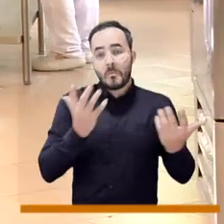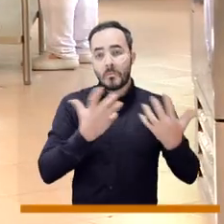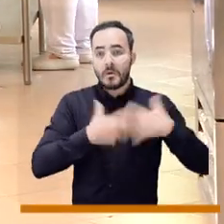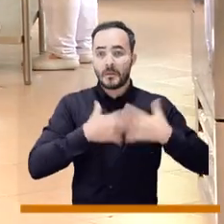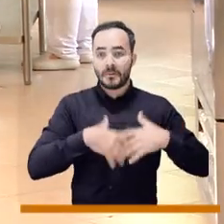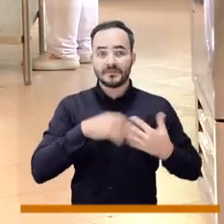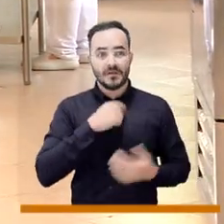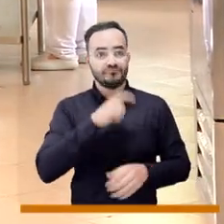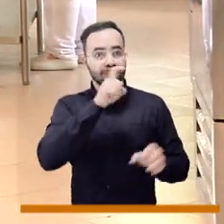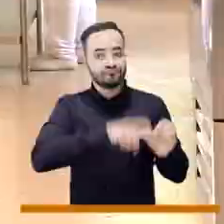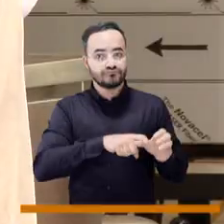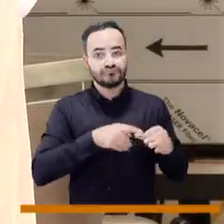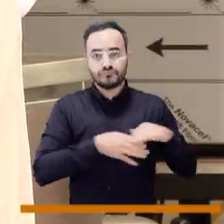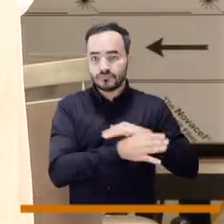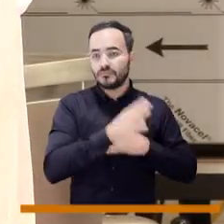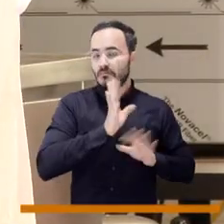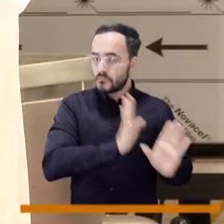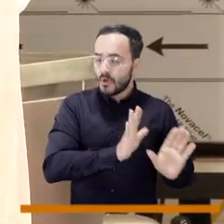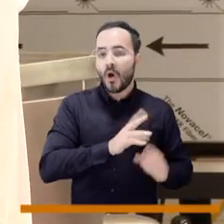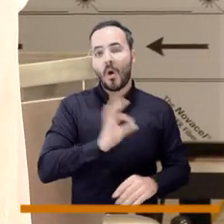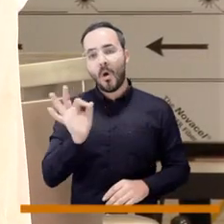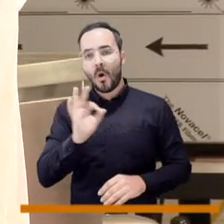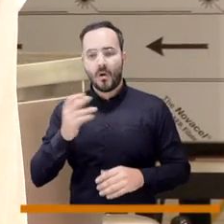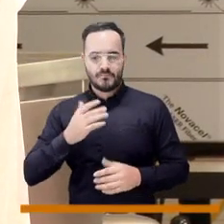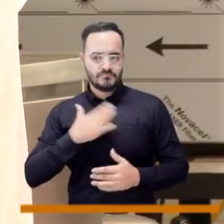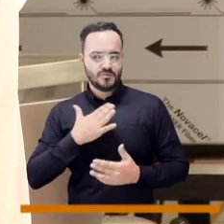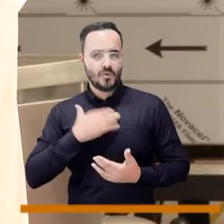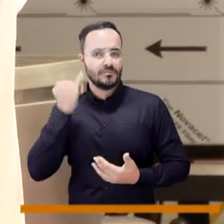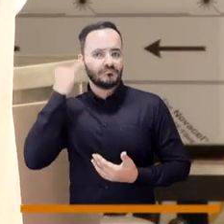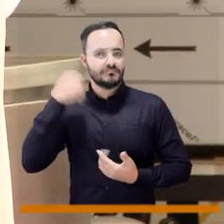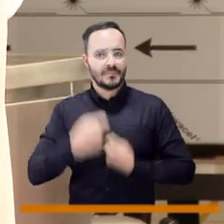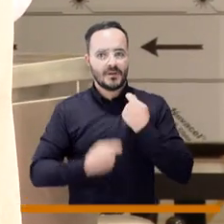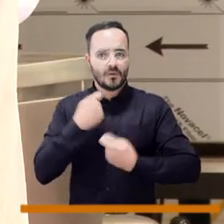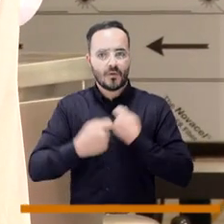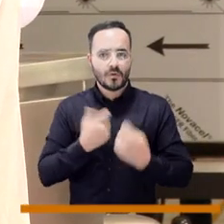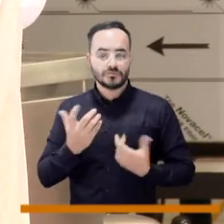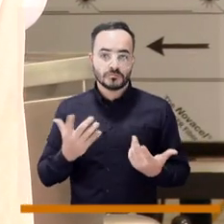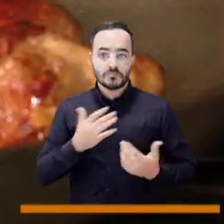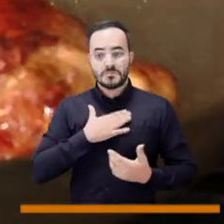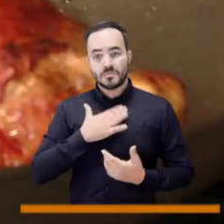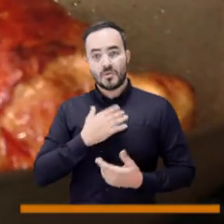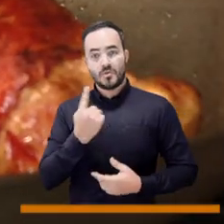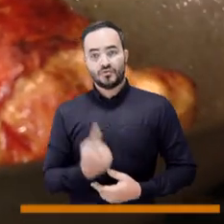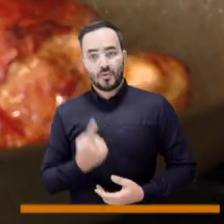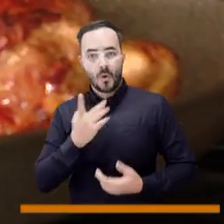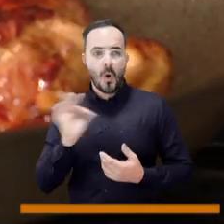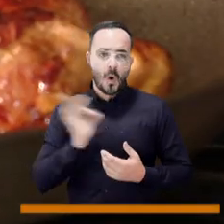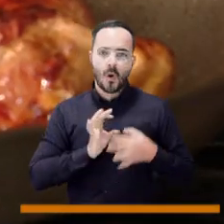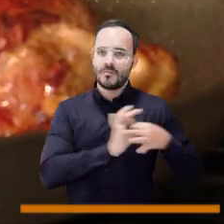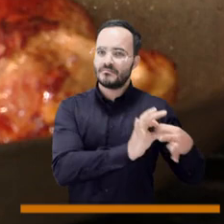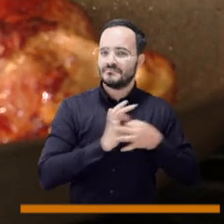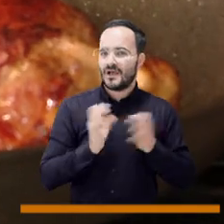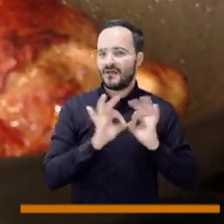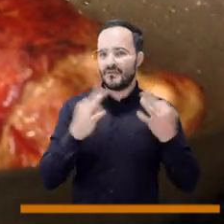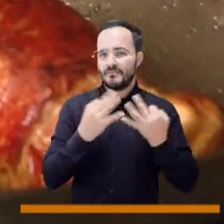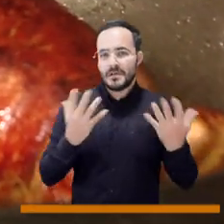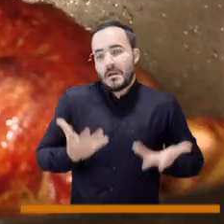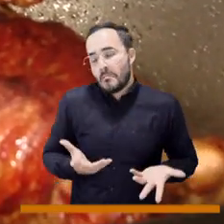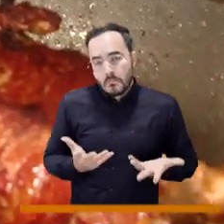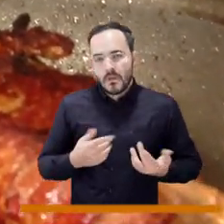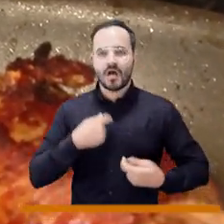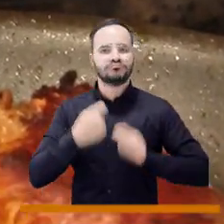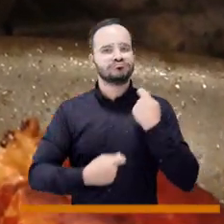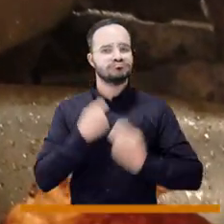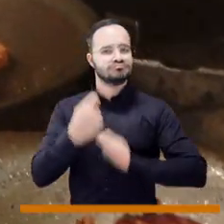de la ciudad, o también a generar unidades productivas que ellos puedan, digamos, desarrollar o vender sus productos de manera independiente